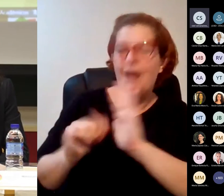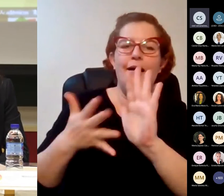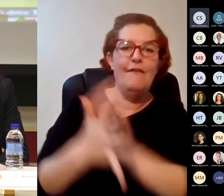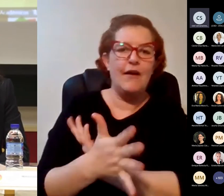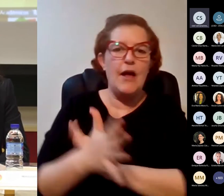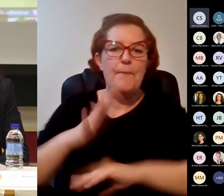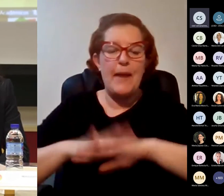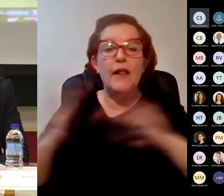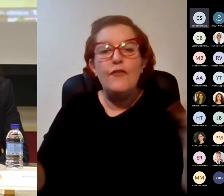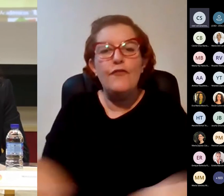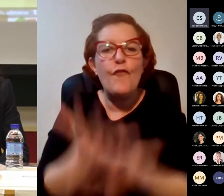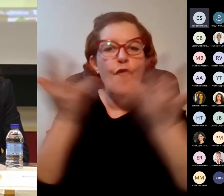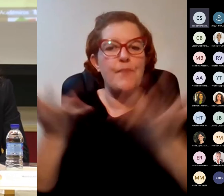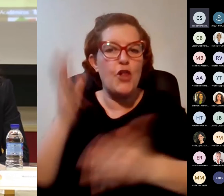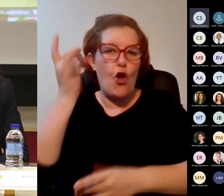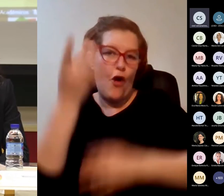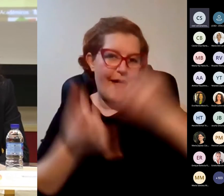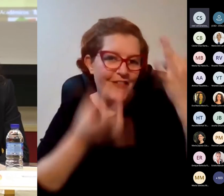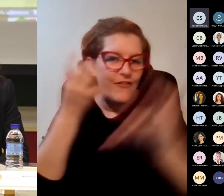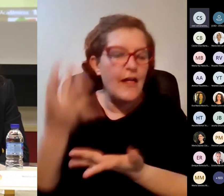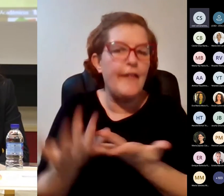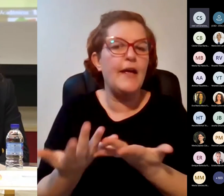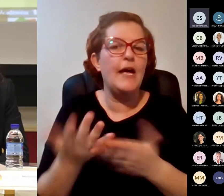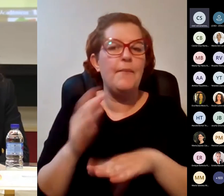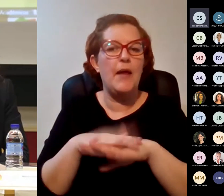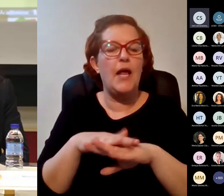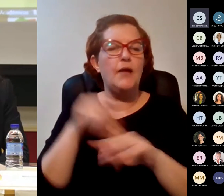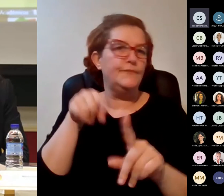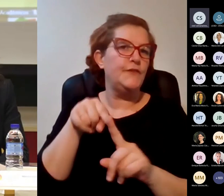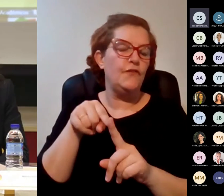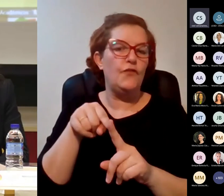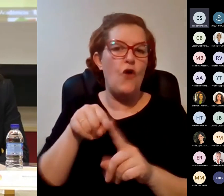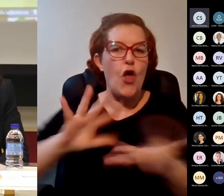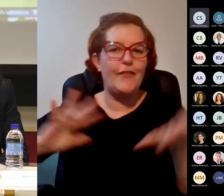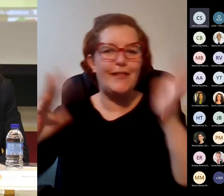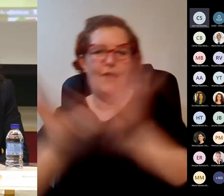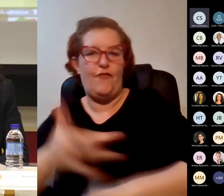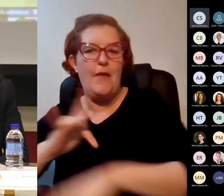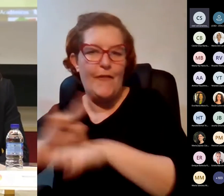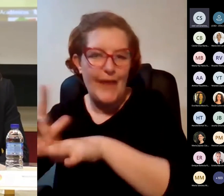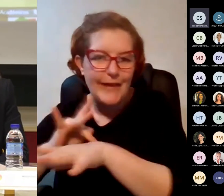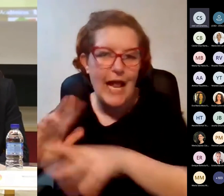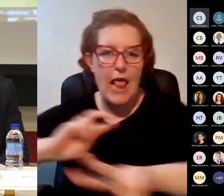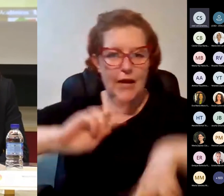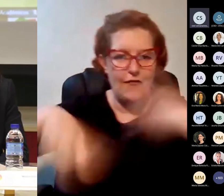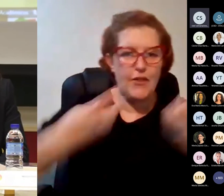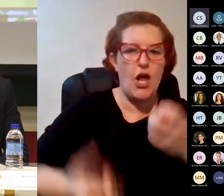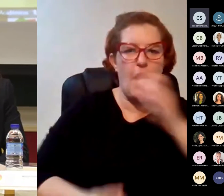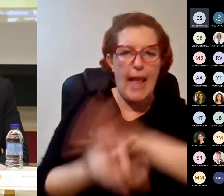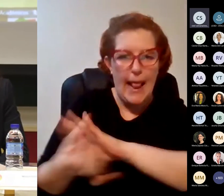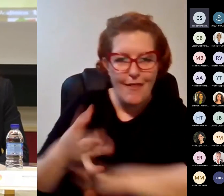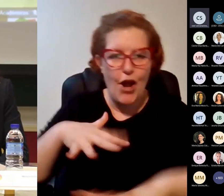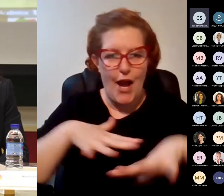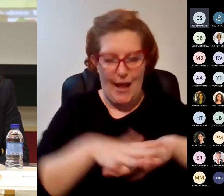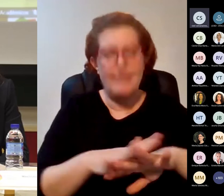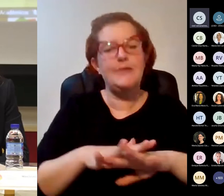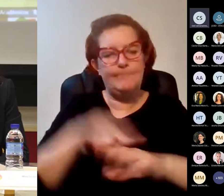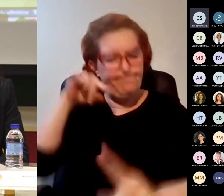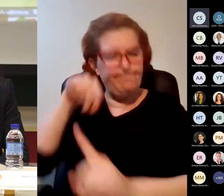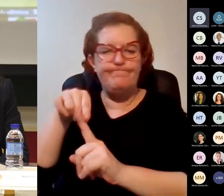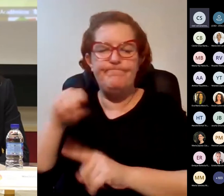fomentar aquellas actividades que pudieran trabajar en la transformación digital y la innovación en la creación de redes y en otras